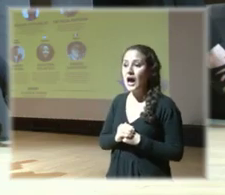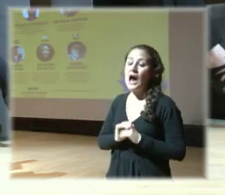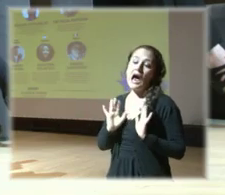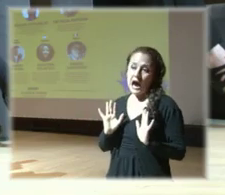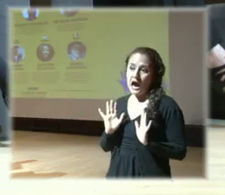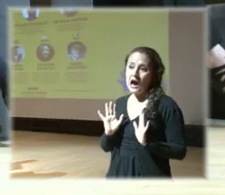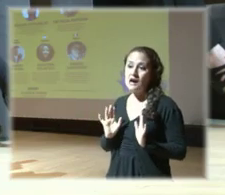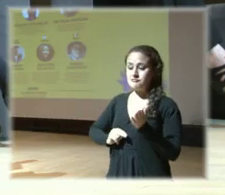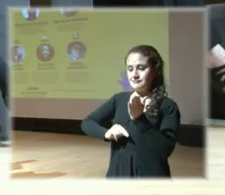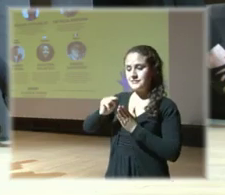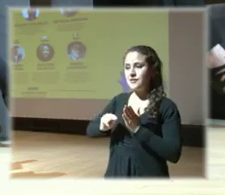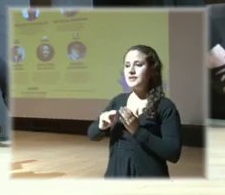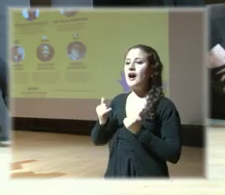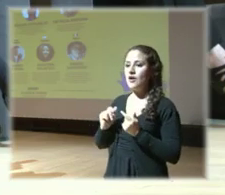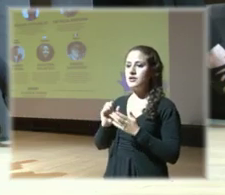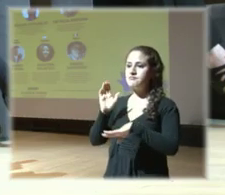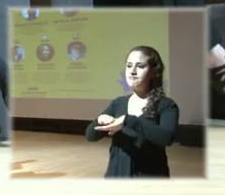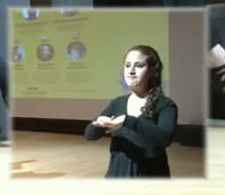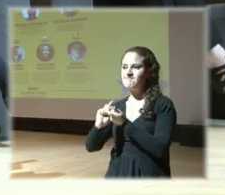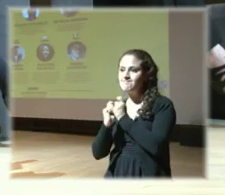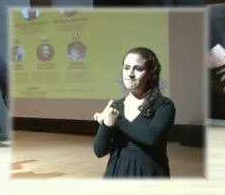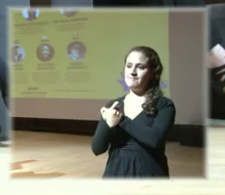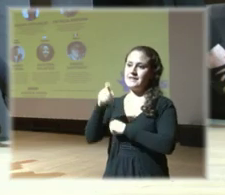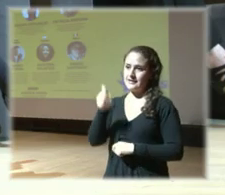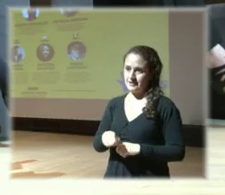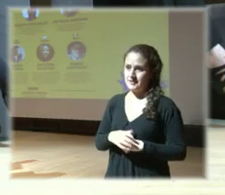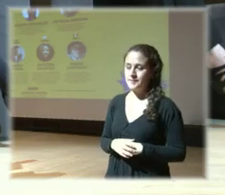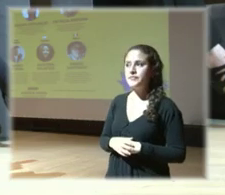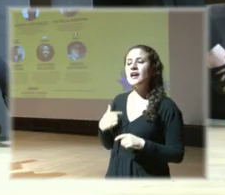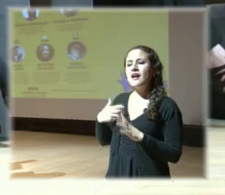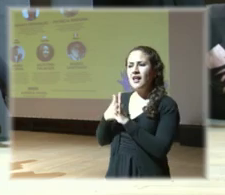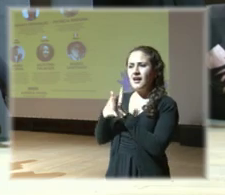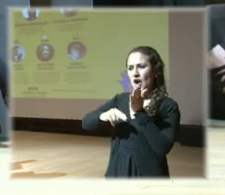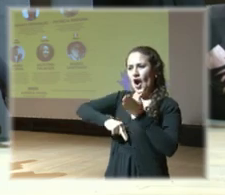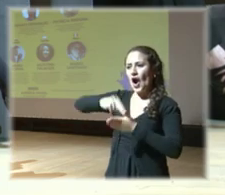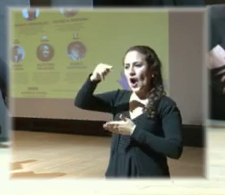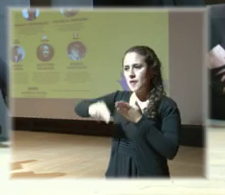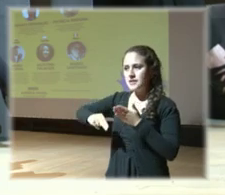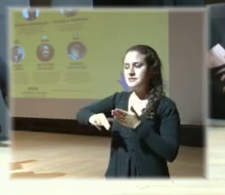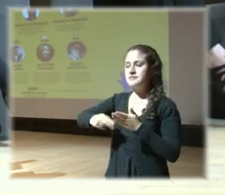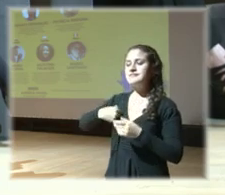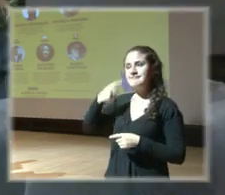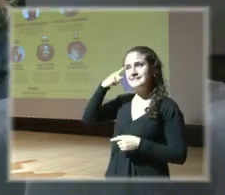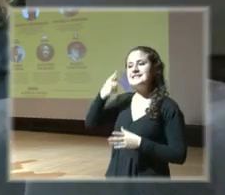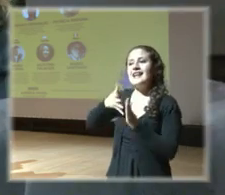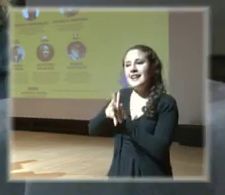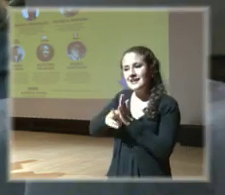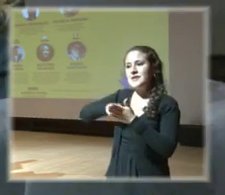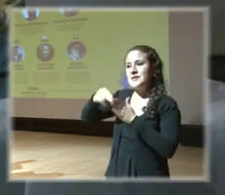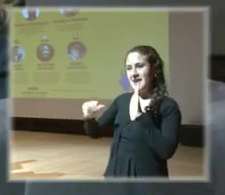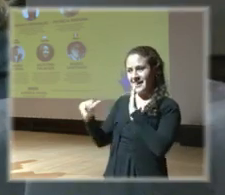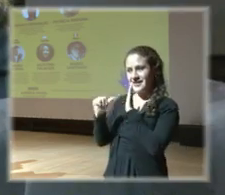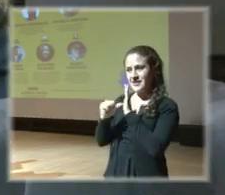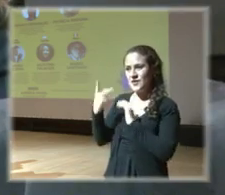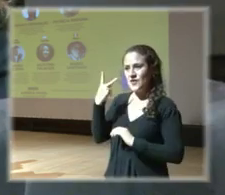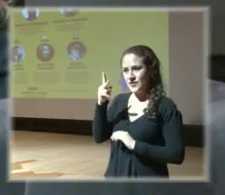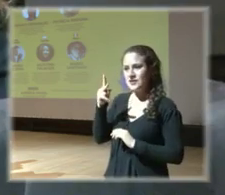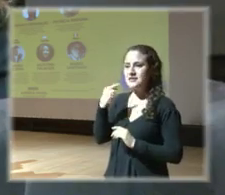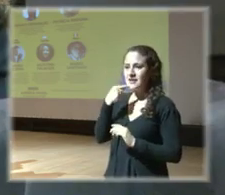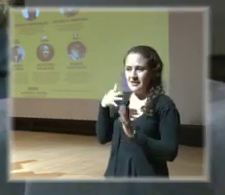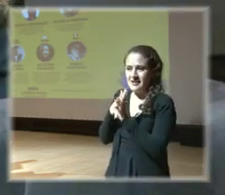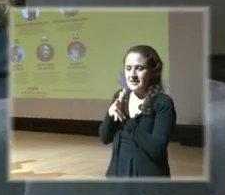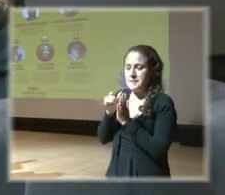es lo que la convención vino a desterrar. Y yo siempre que hablo de la convención recuerdo que este artículo 12 que viene a decir